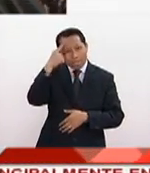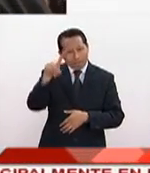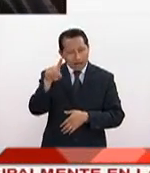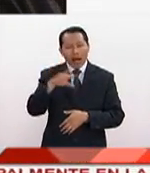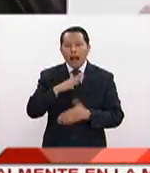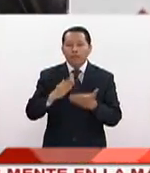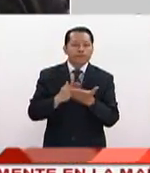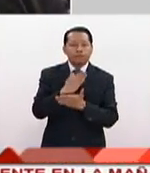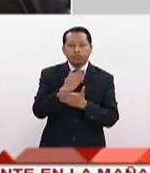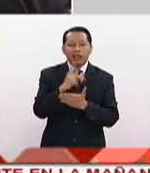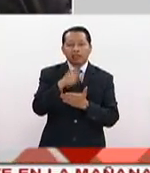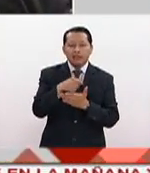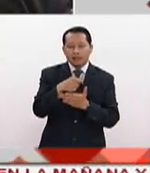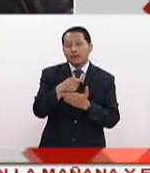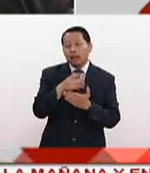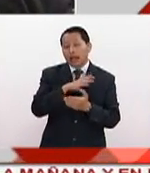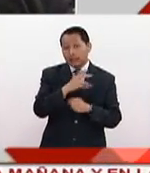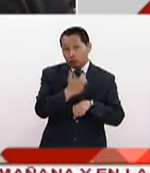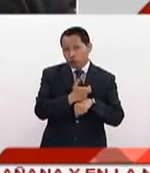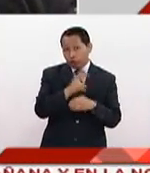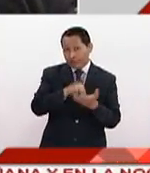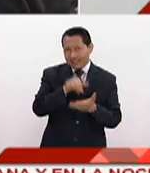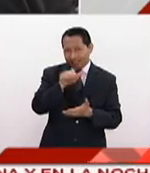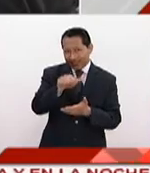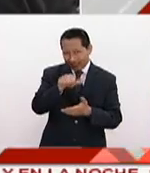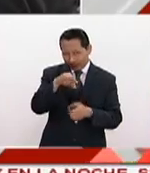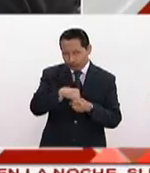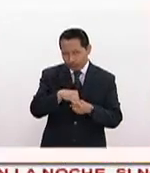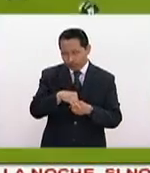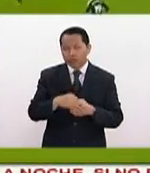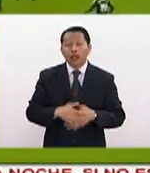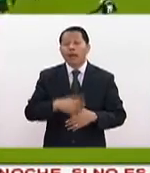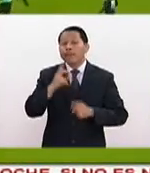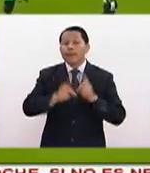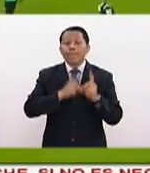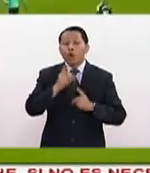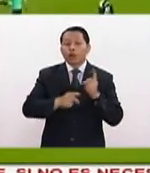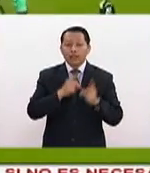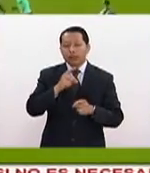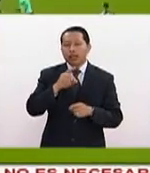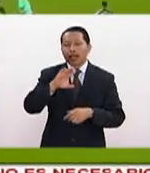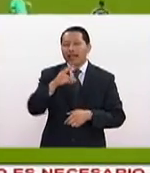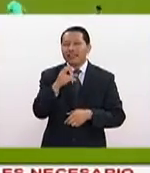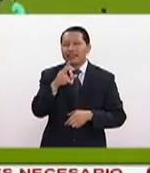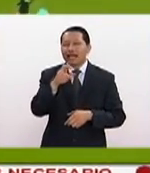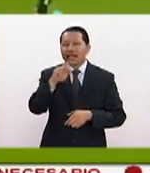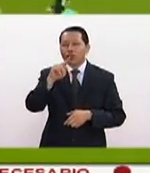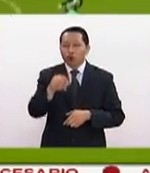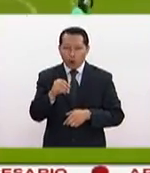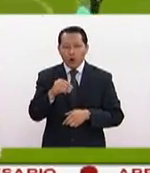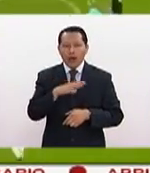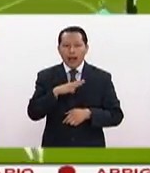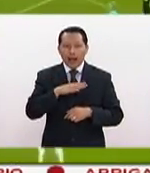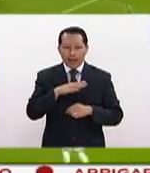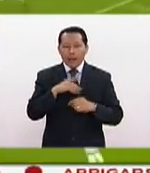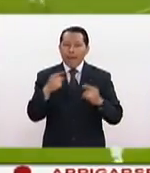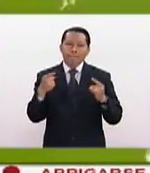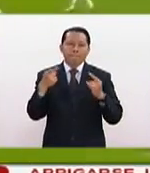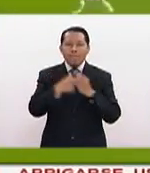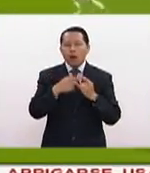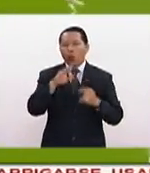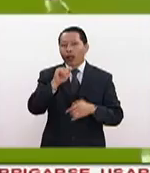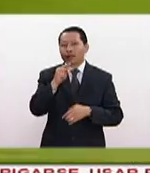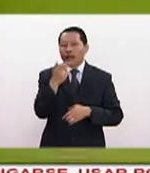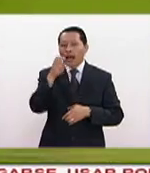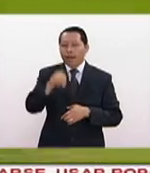influir en las elecciones de Estados Unidos en 2016. Y en los deportes, Javier Chicharito Hernández marcó en el empate entre el West